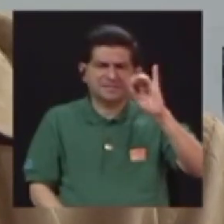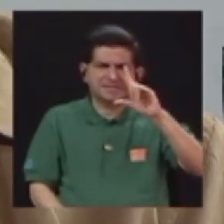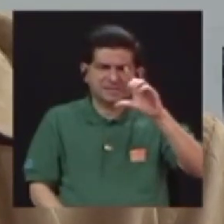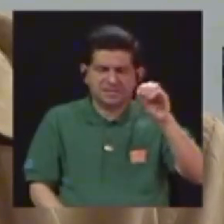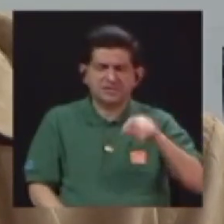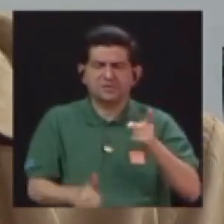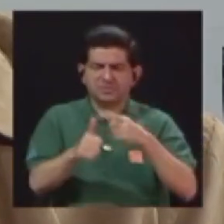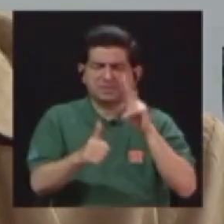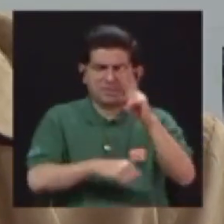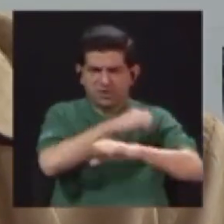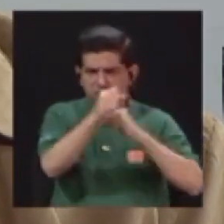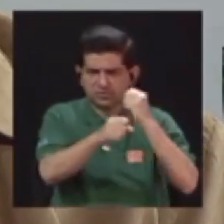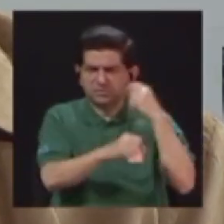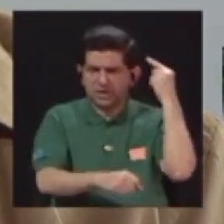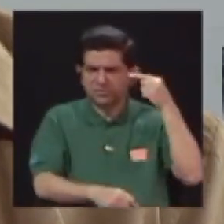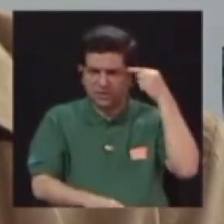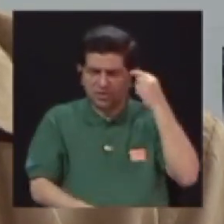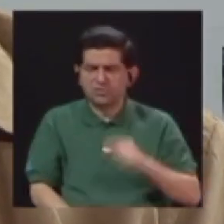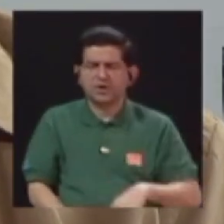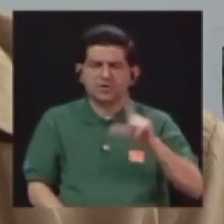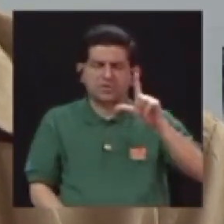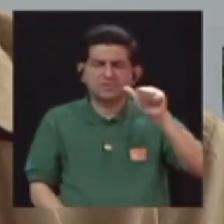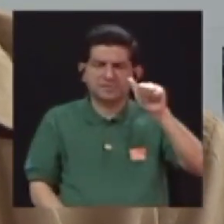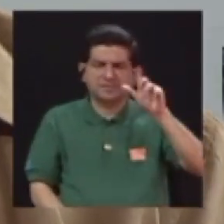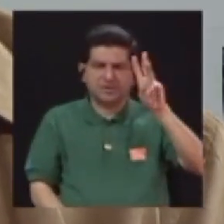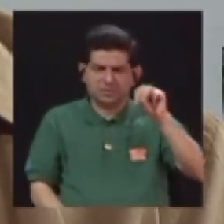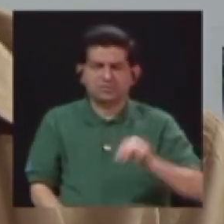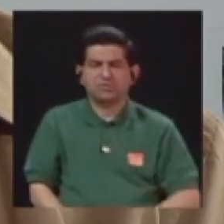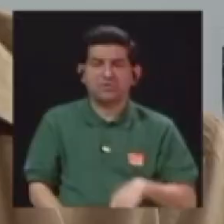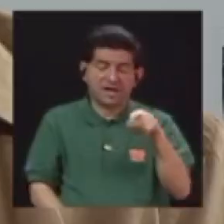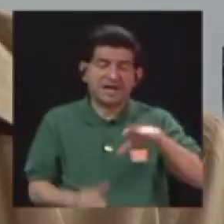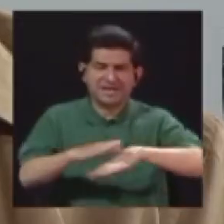años del gobierno de don Luis, se retiraba.